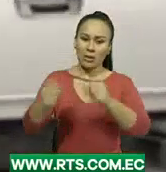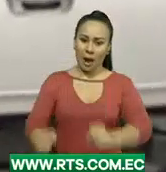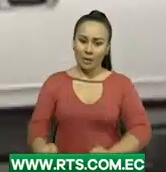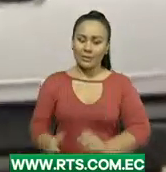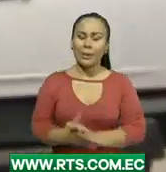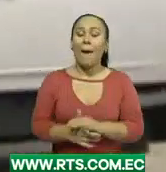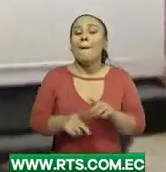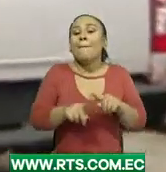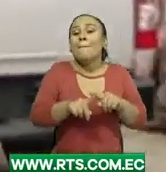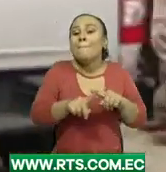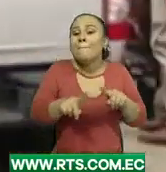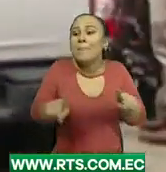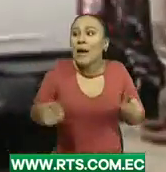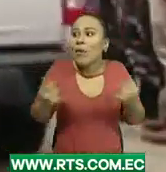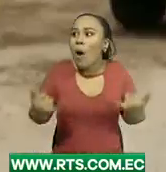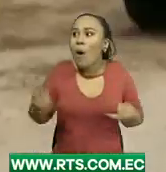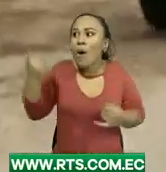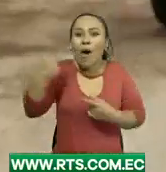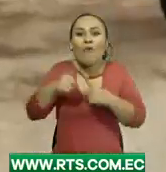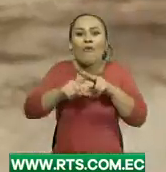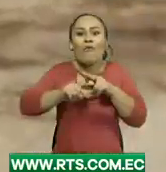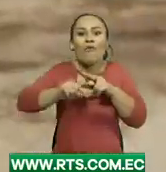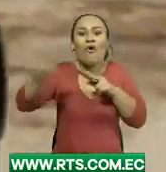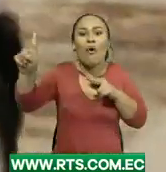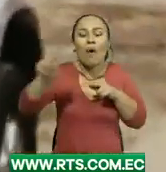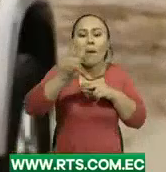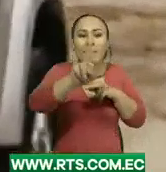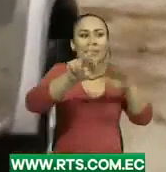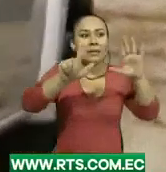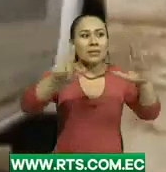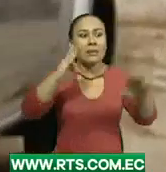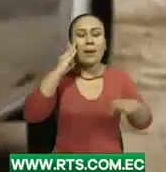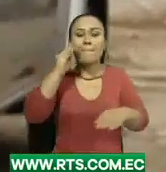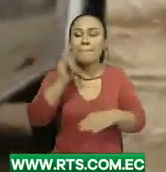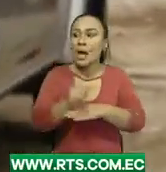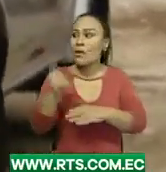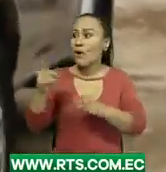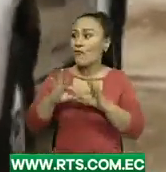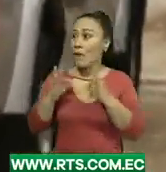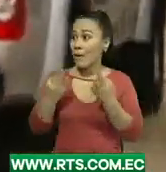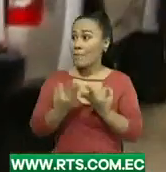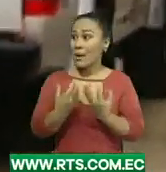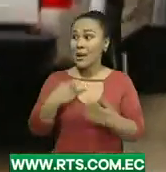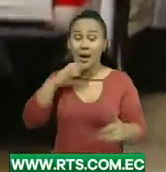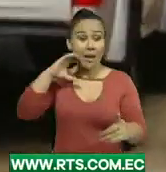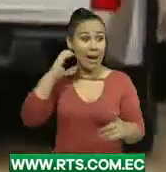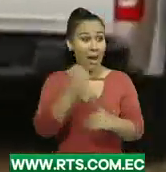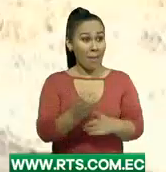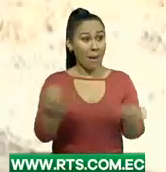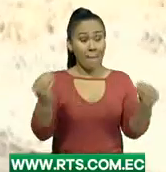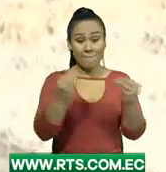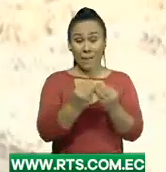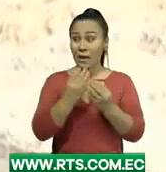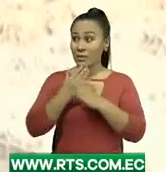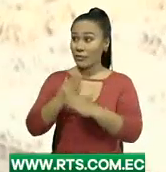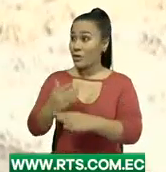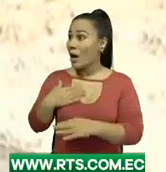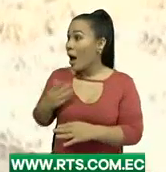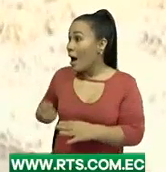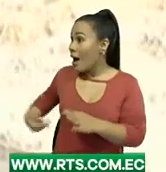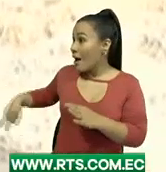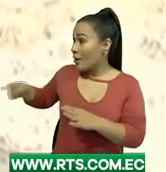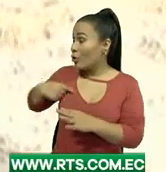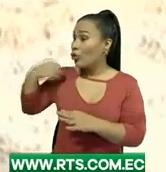Sin embargo, tras la fuga del pasado 27 de mayo, el familiar reclama mayor protección del Estado, ya que todos los días